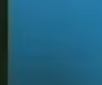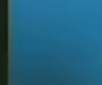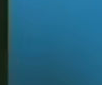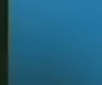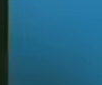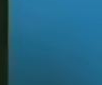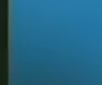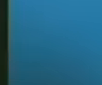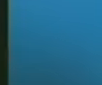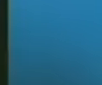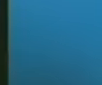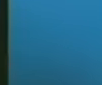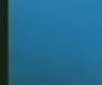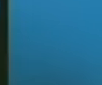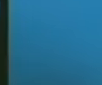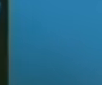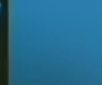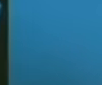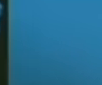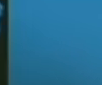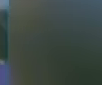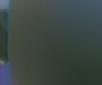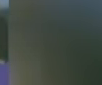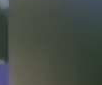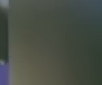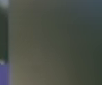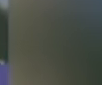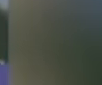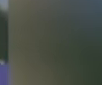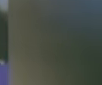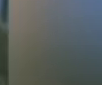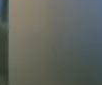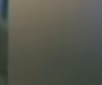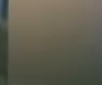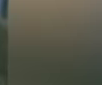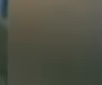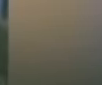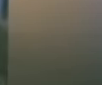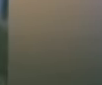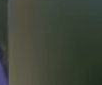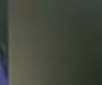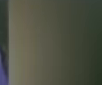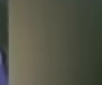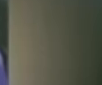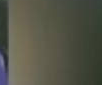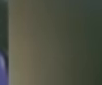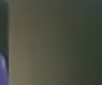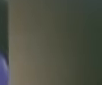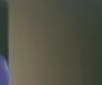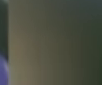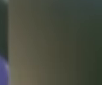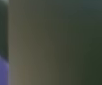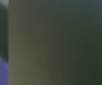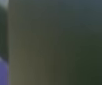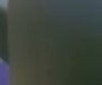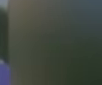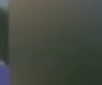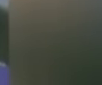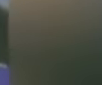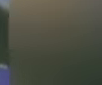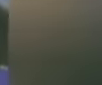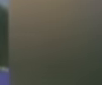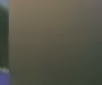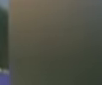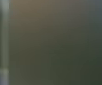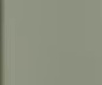qué? Porque de esas 8 personas que opinaron diferente a ti, 7 son bots, 7 son bots. Entonces realmente había a lo mejor una persona que